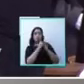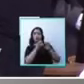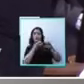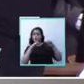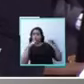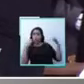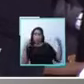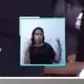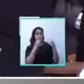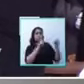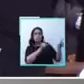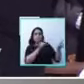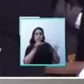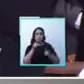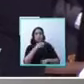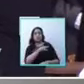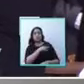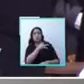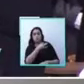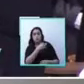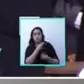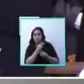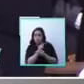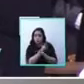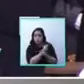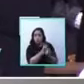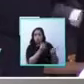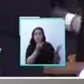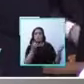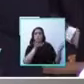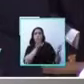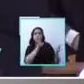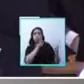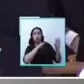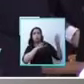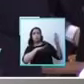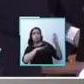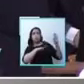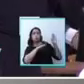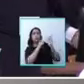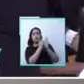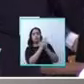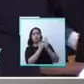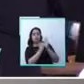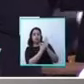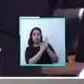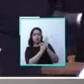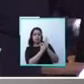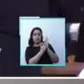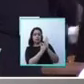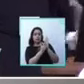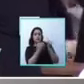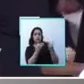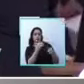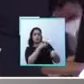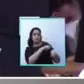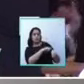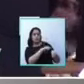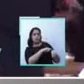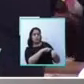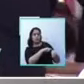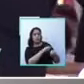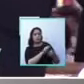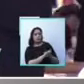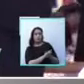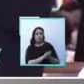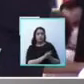realmente una historia oscura en esos últimos 12 años. Corrupción, altos niveles de violencia, vínculos con el